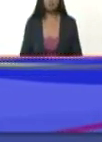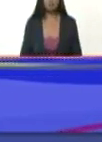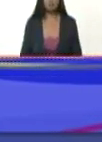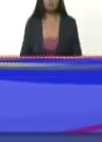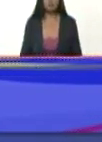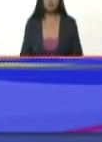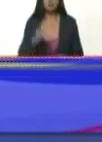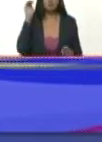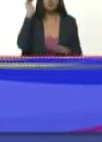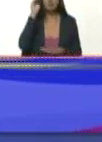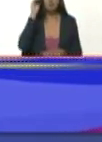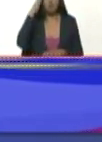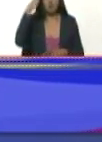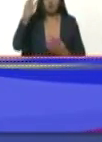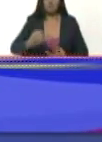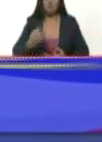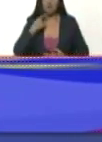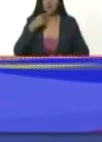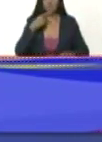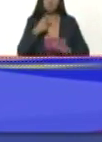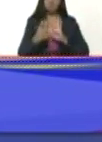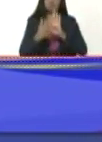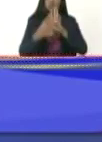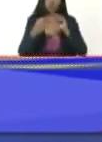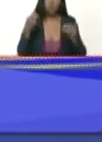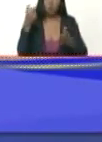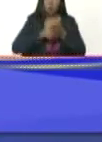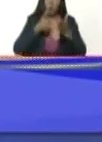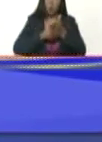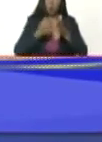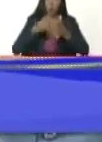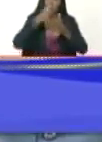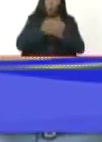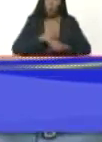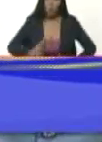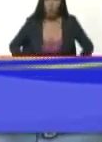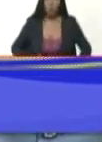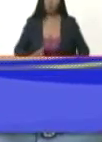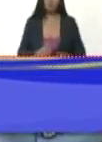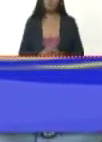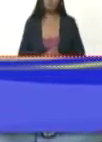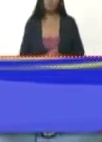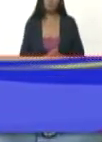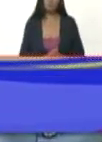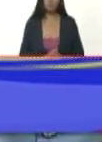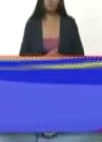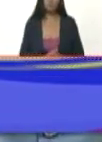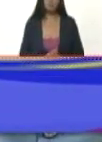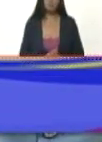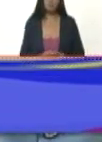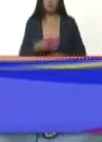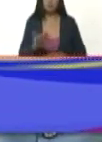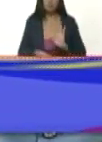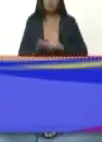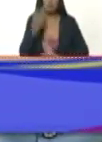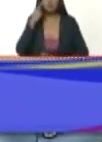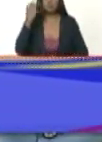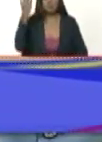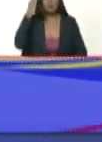futuros oficiales que estarían al frente de ese ejército. Es muy importante